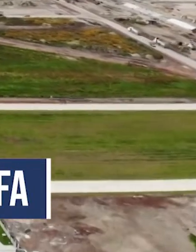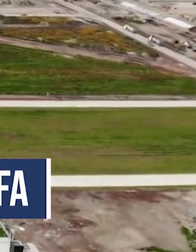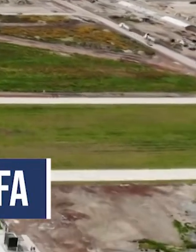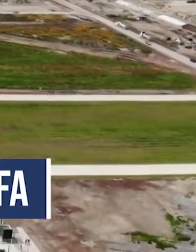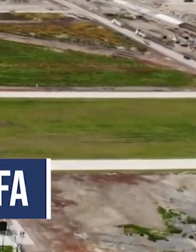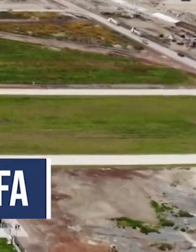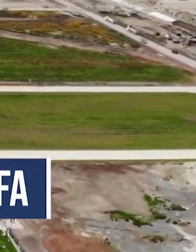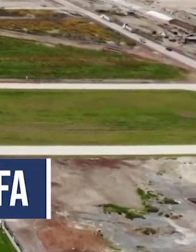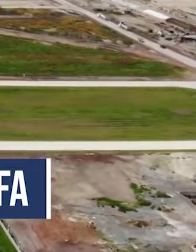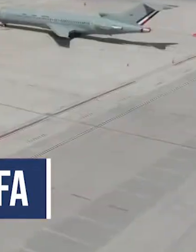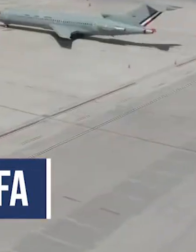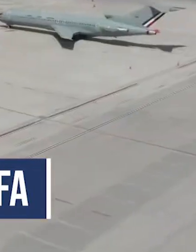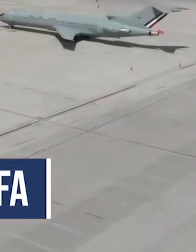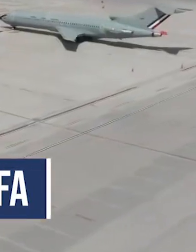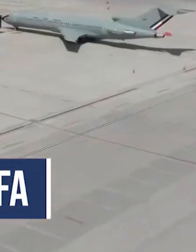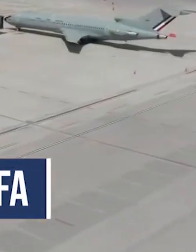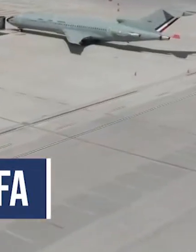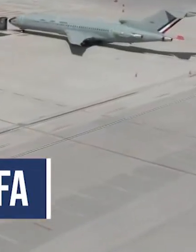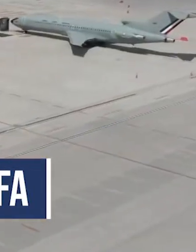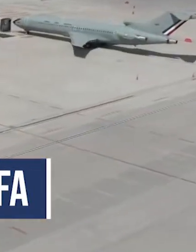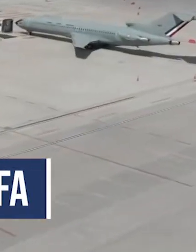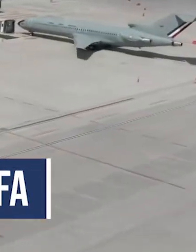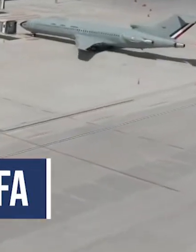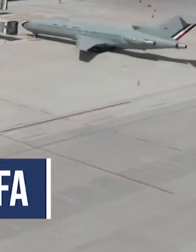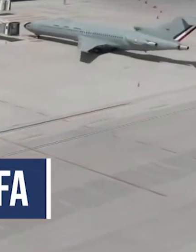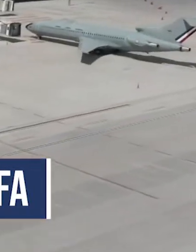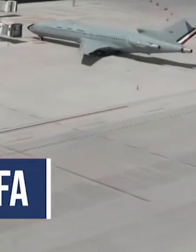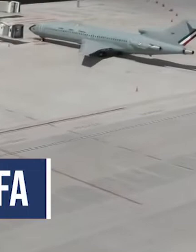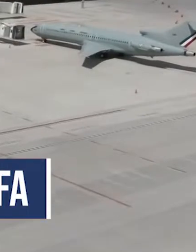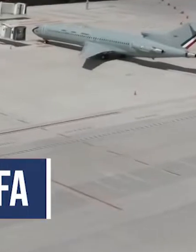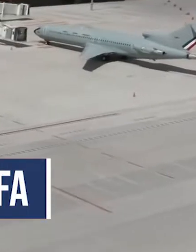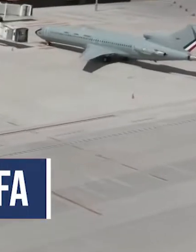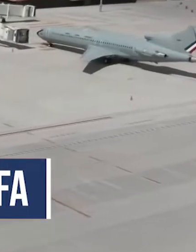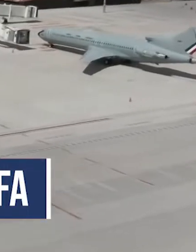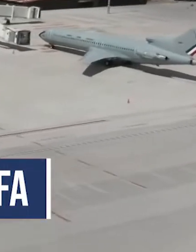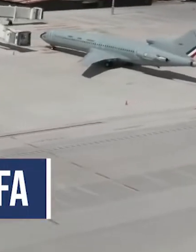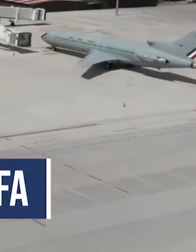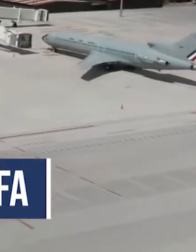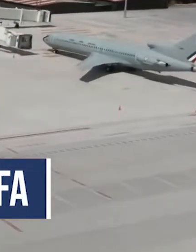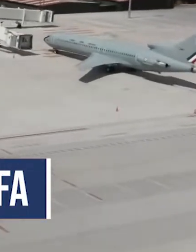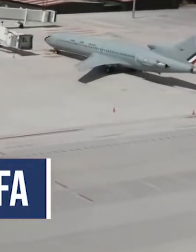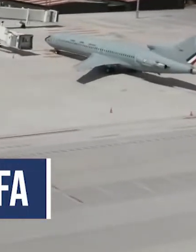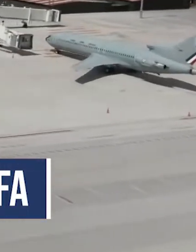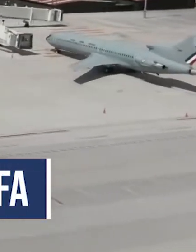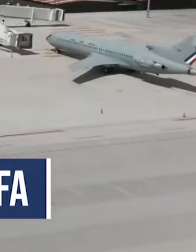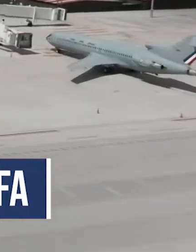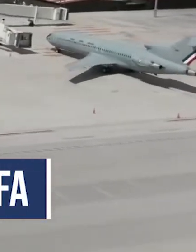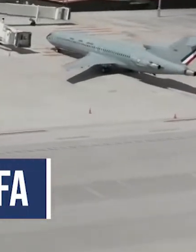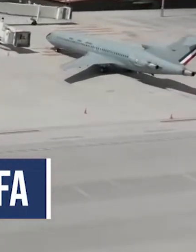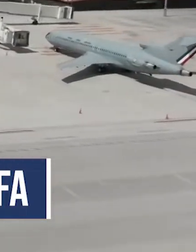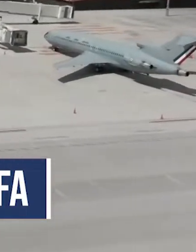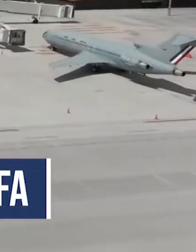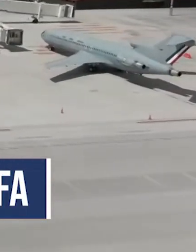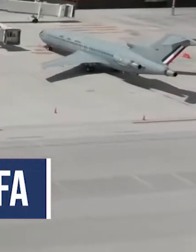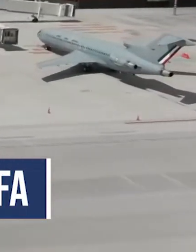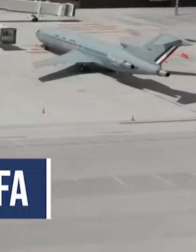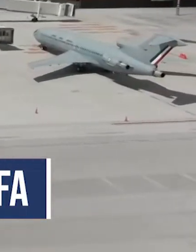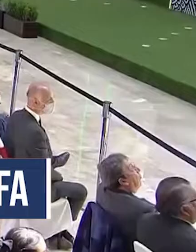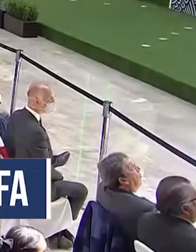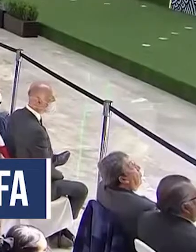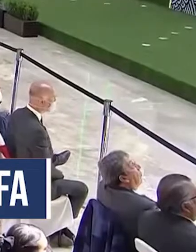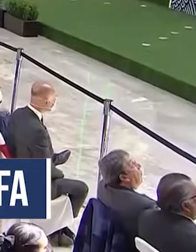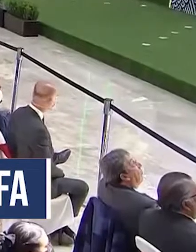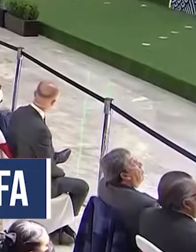México que dentro del presupuesto autorizado, el tiempo asignado y con la calidad y el equipo